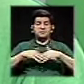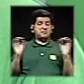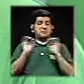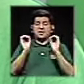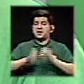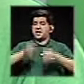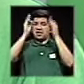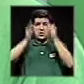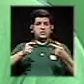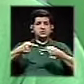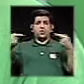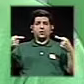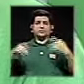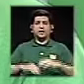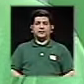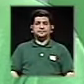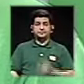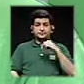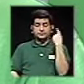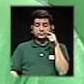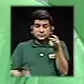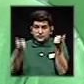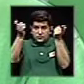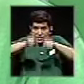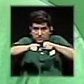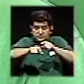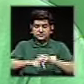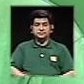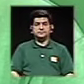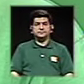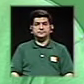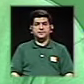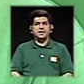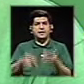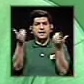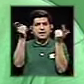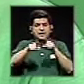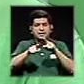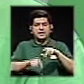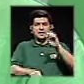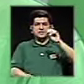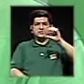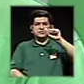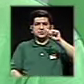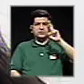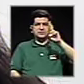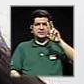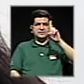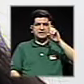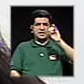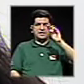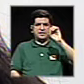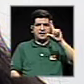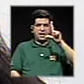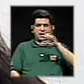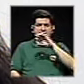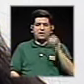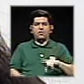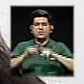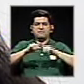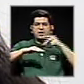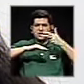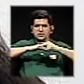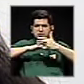juzgadas verdad entonces no solamente este caso sino en el caso de sardinal por ejemplo o el caso de las marinas